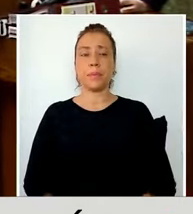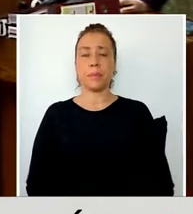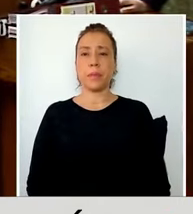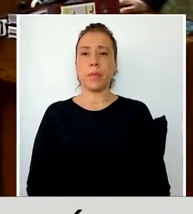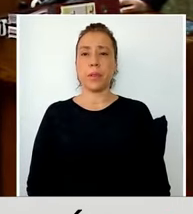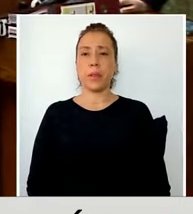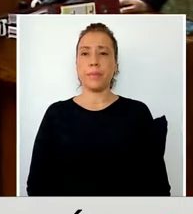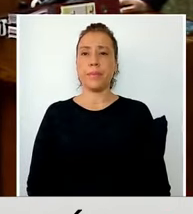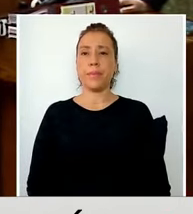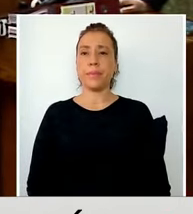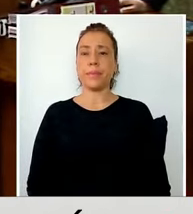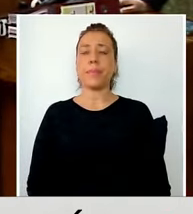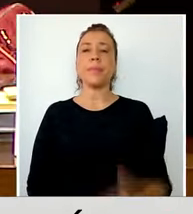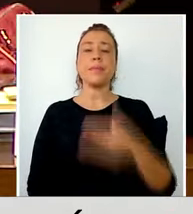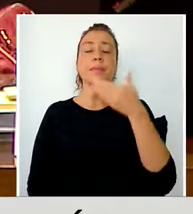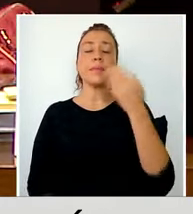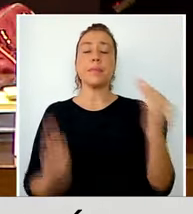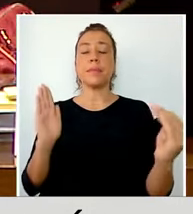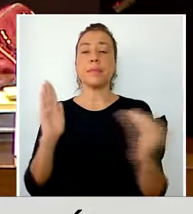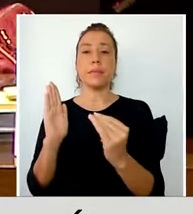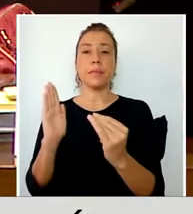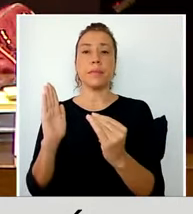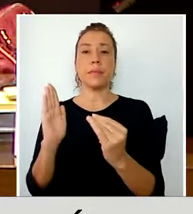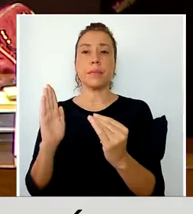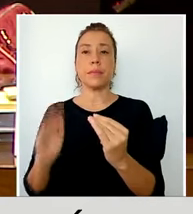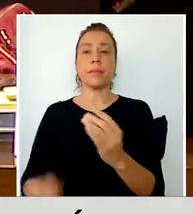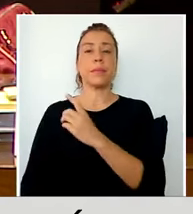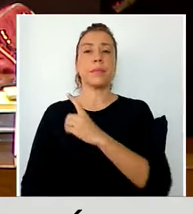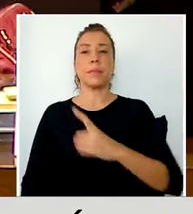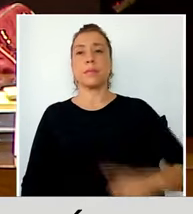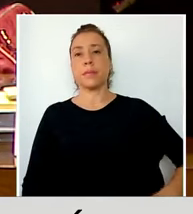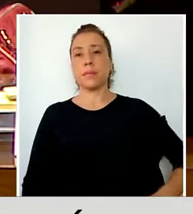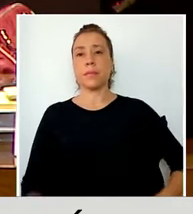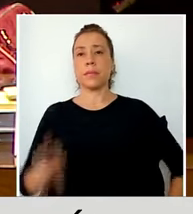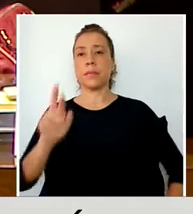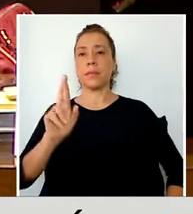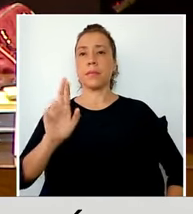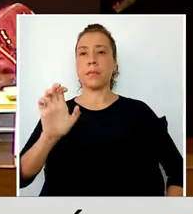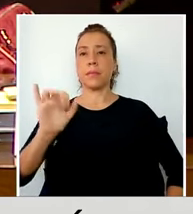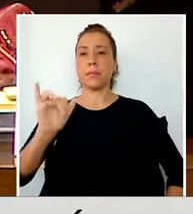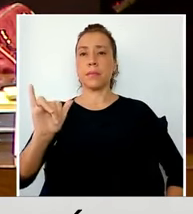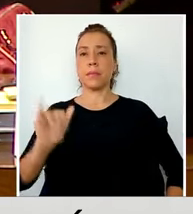para hablar a favor tiene la el diputado Hugo rey